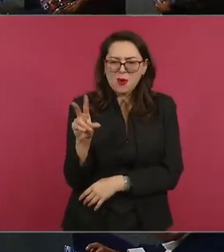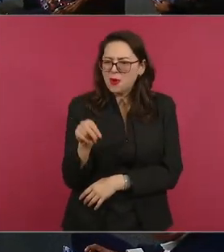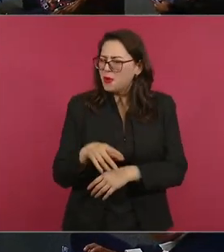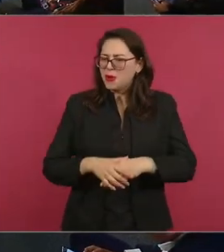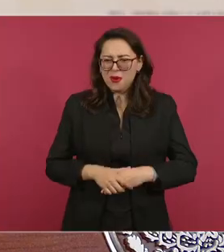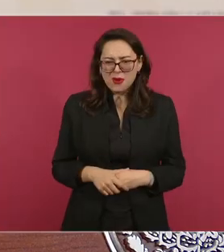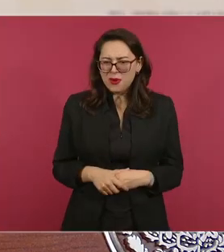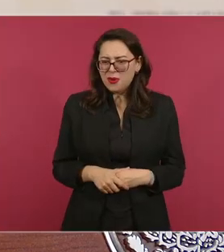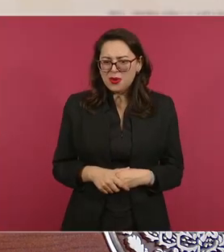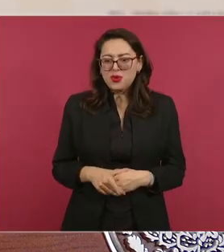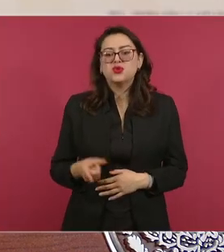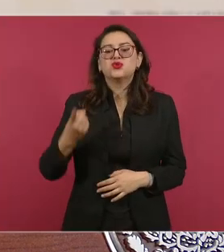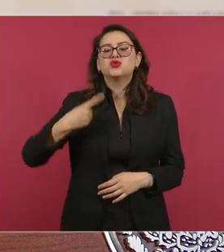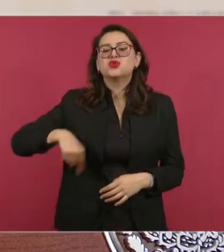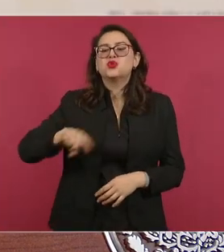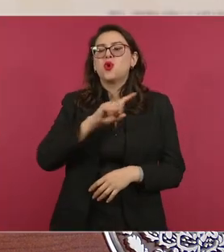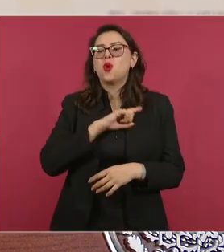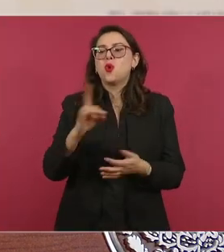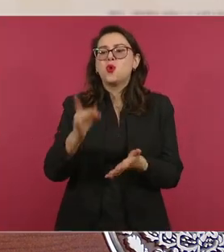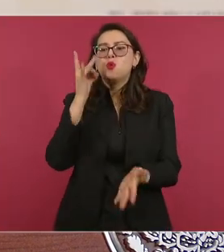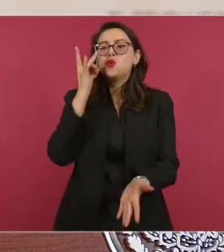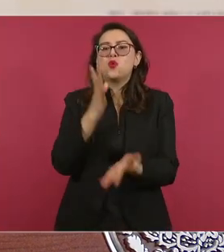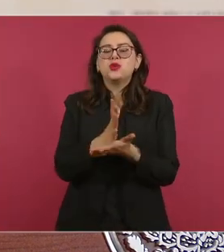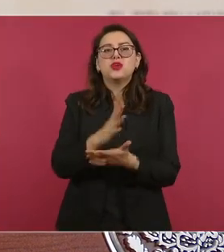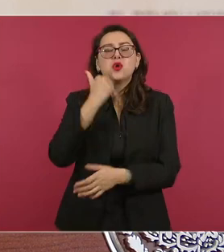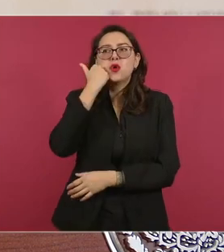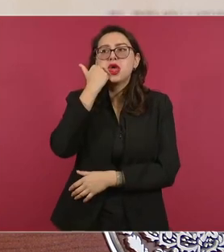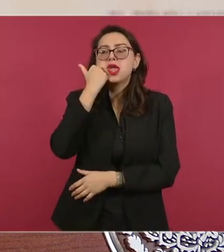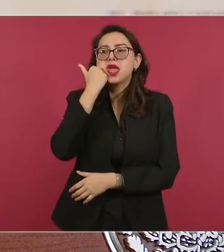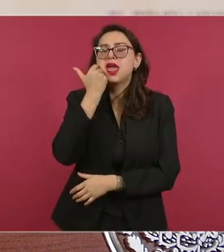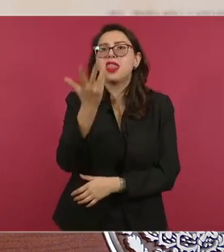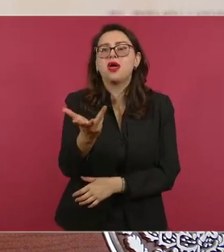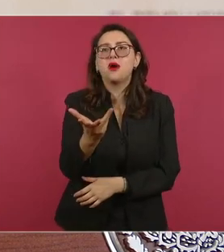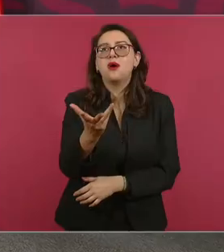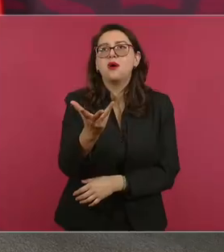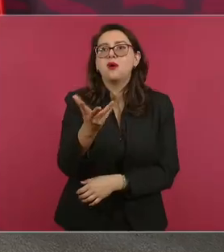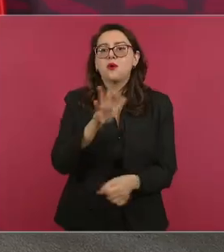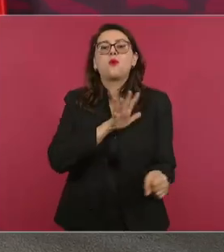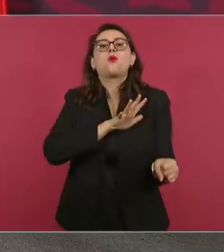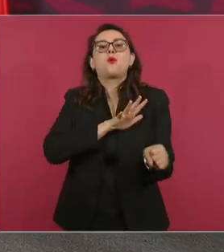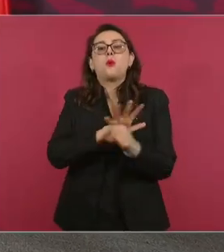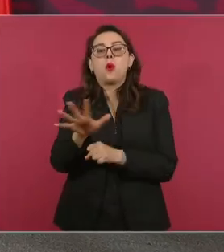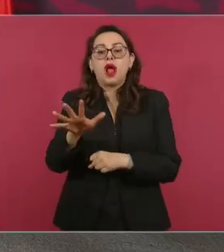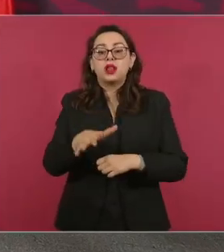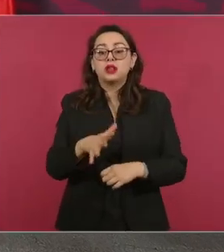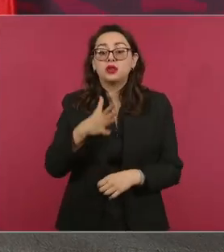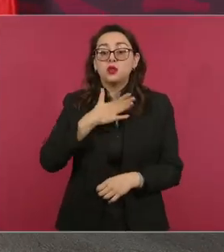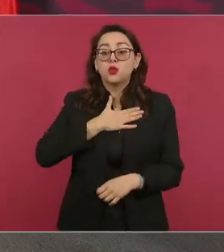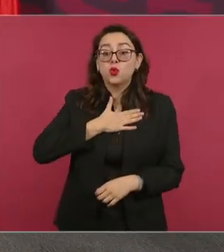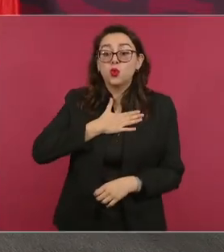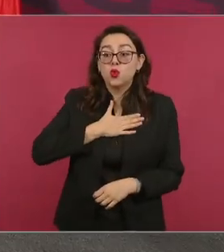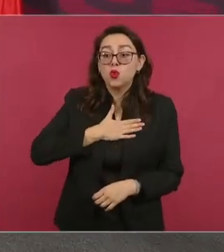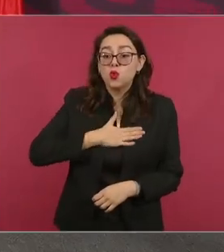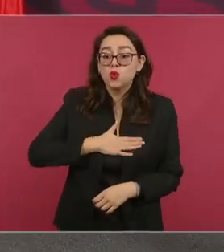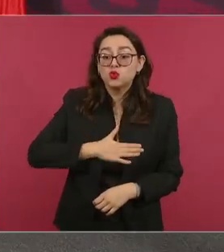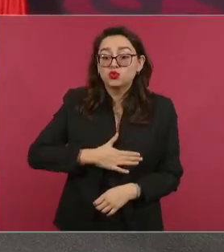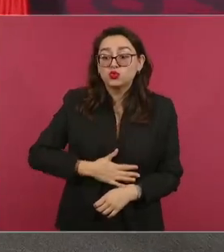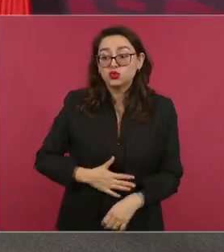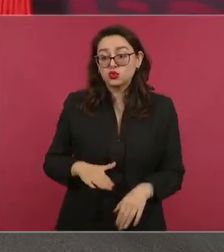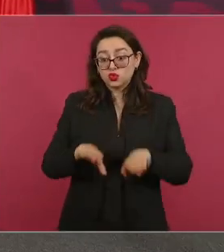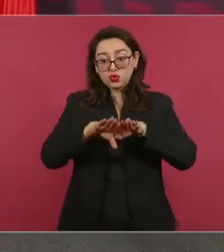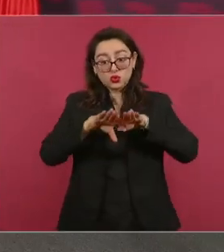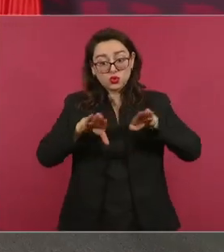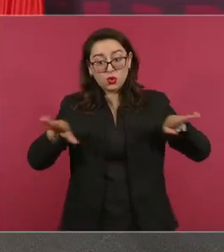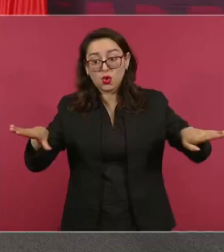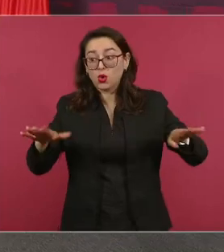Nosotros lo que buscamos es que haya una sociedad mejor con